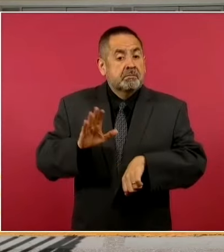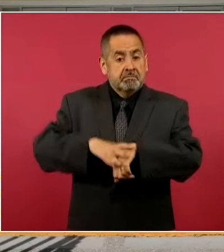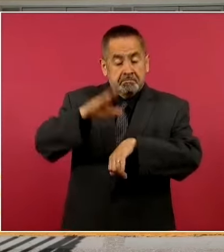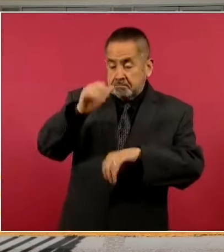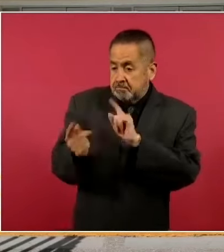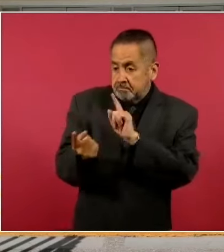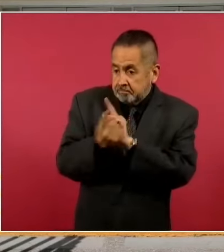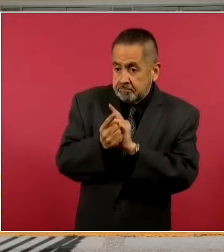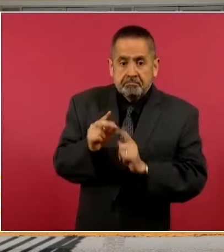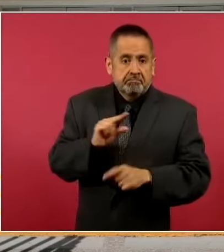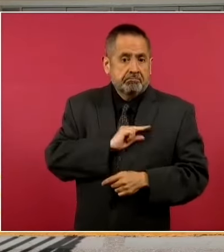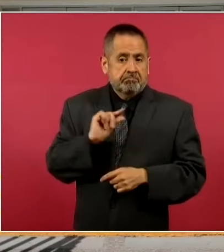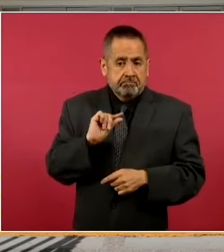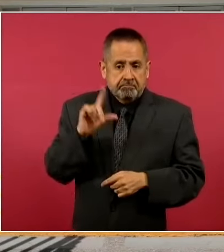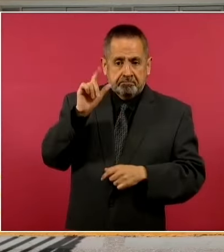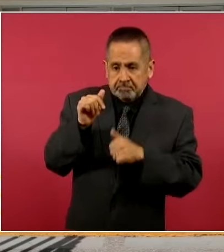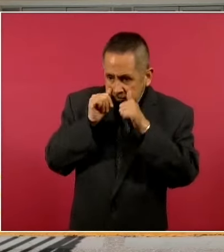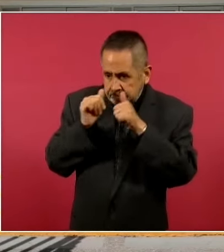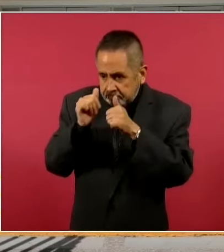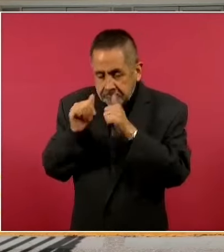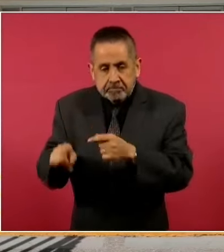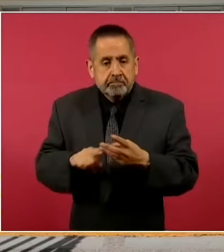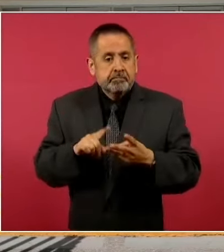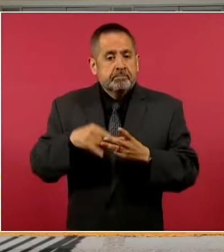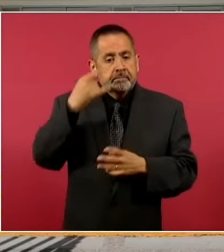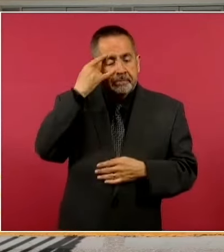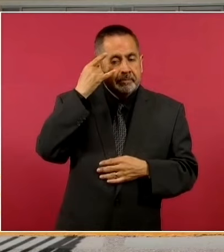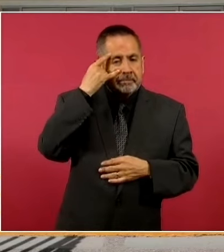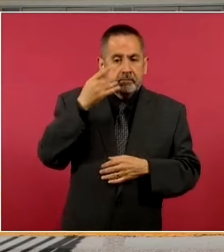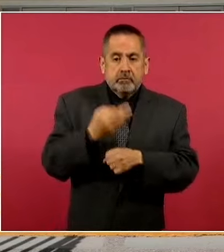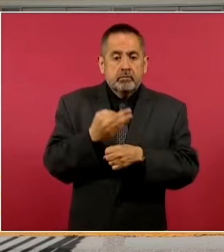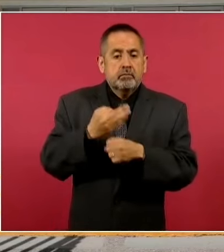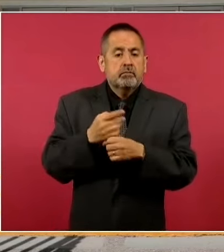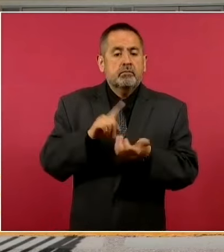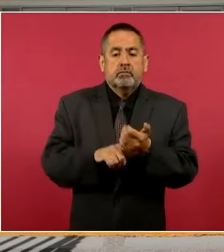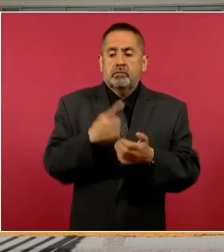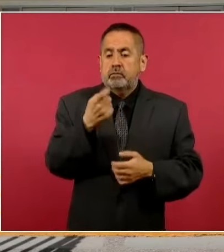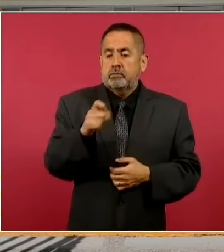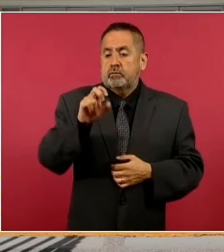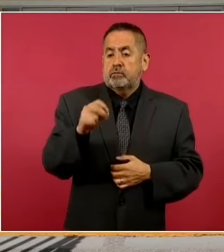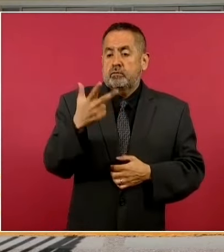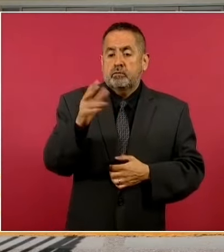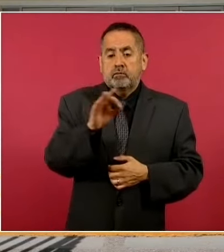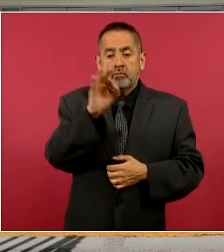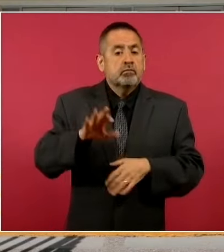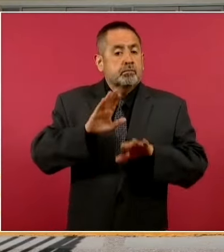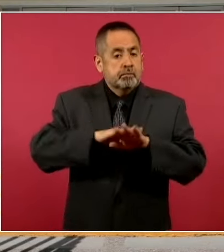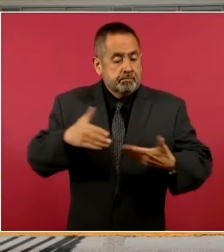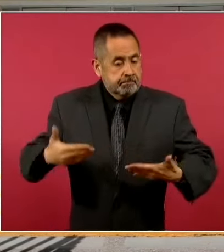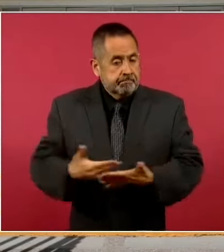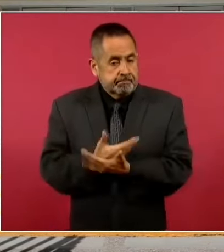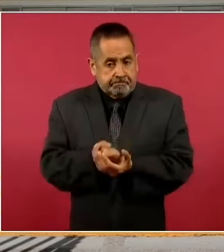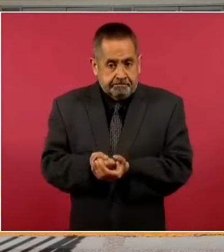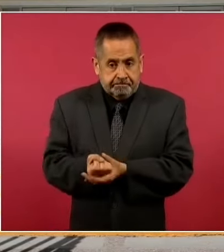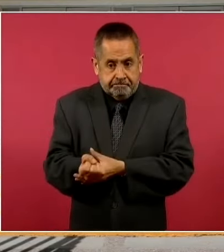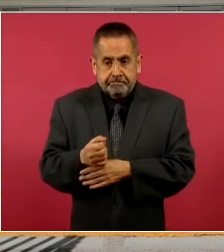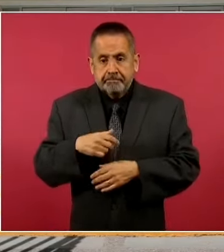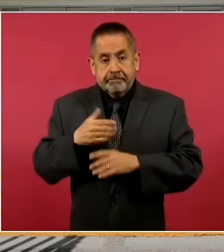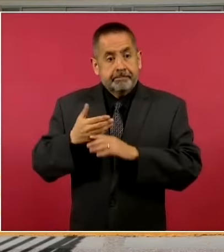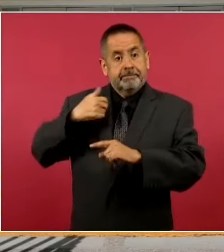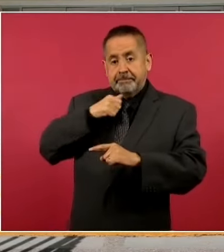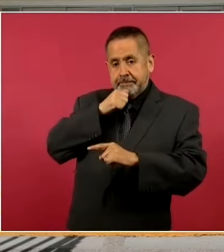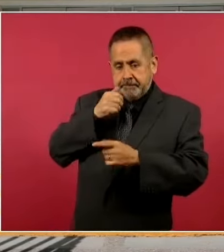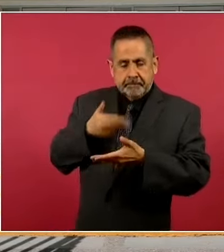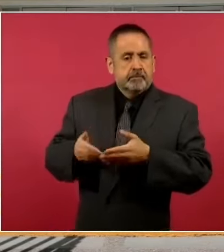consultas de especialidad, Campeche, donde están ocurriendo 108% más partos que antes que entrara el programa,